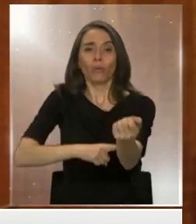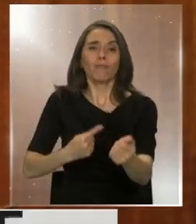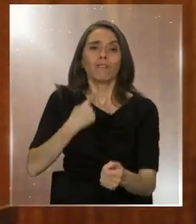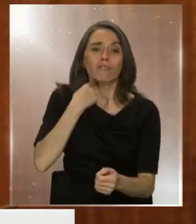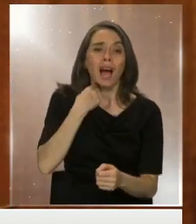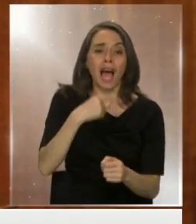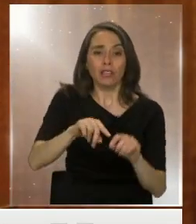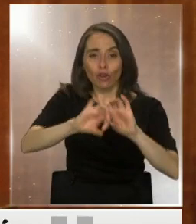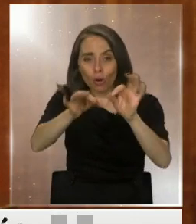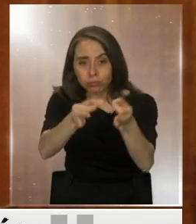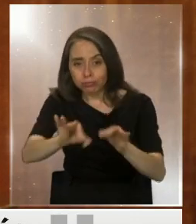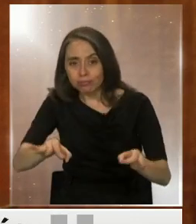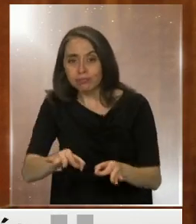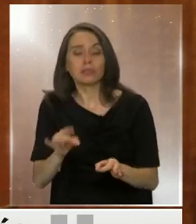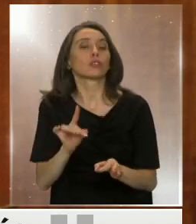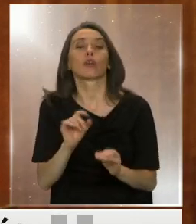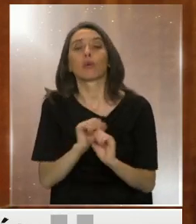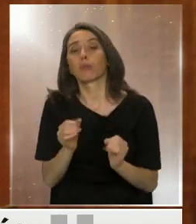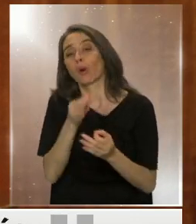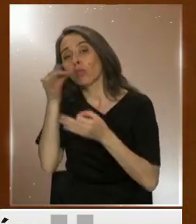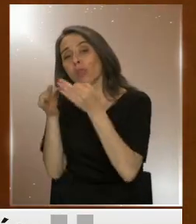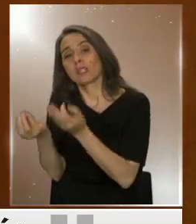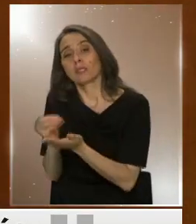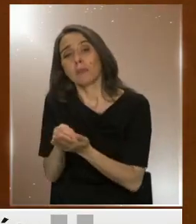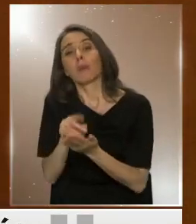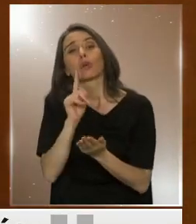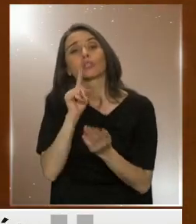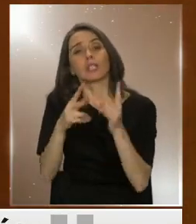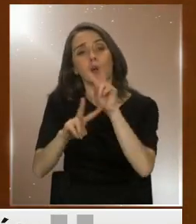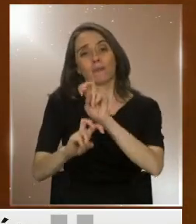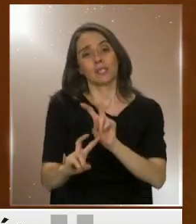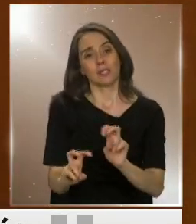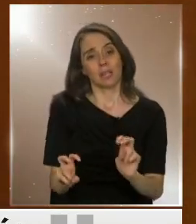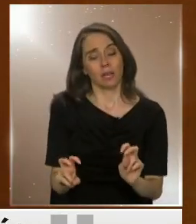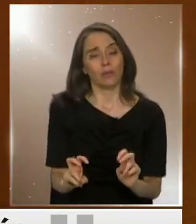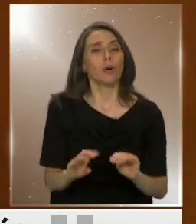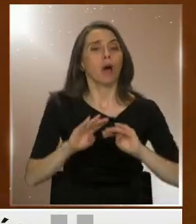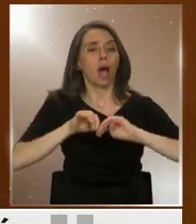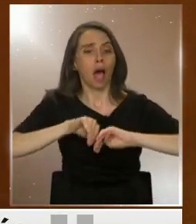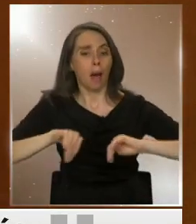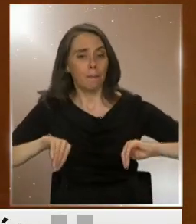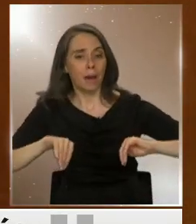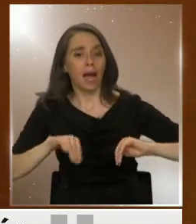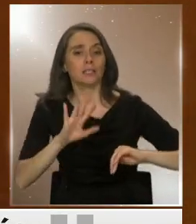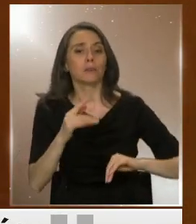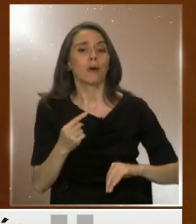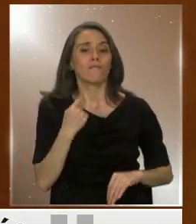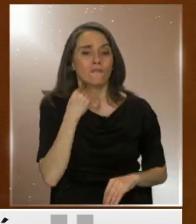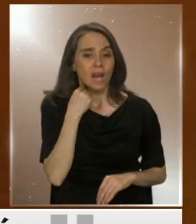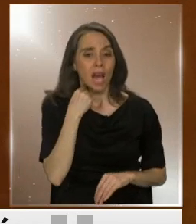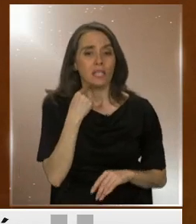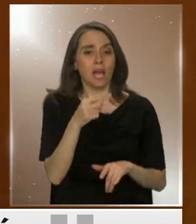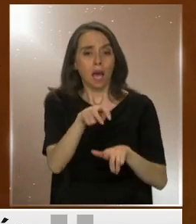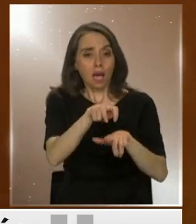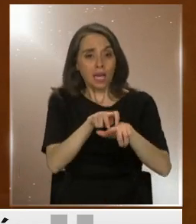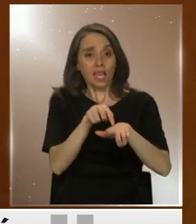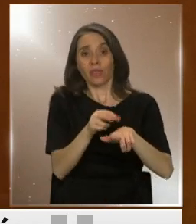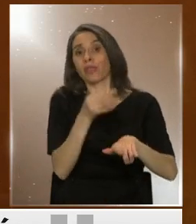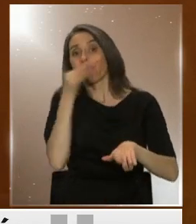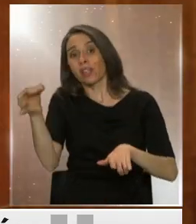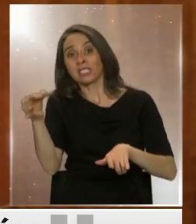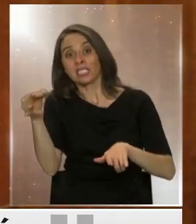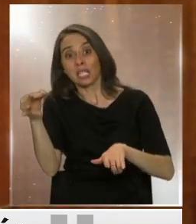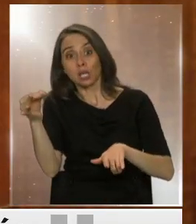como le digo no quiero entrar en mayores detalles porque parte de la investigación pero más allá de que hubiesen de tafalla que la reconoce un pasajero